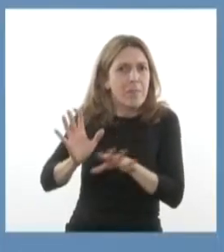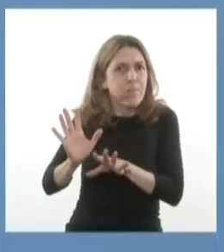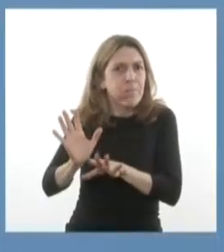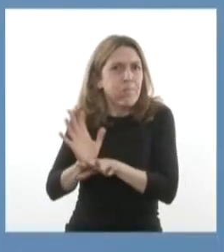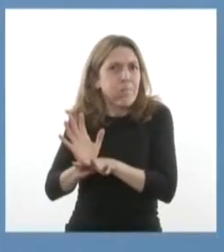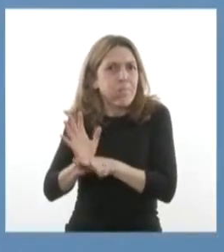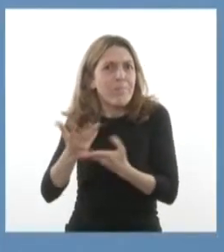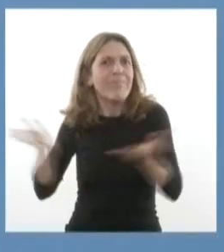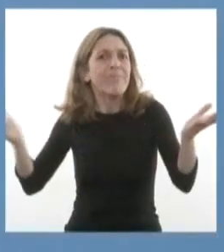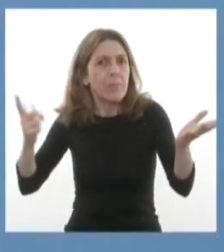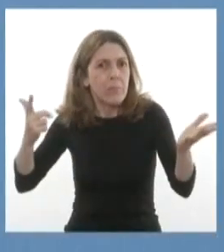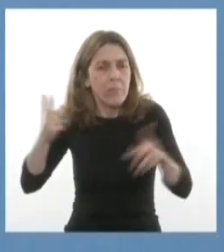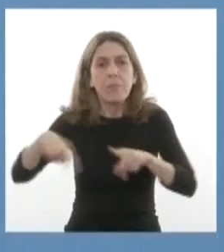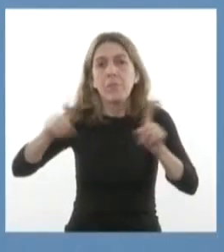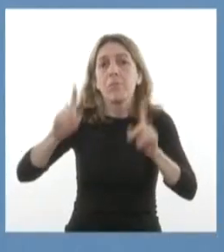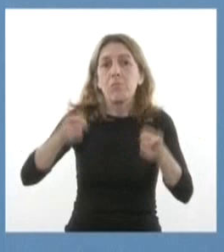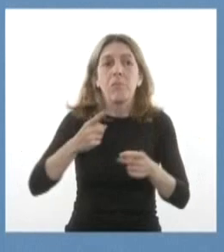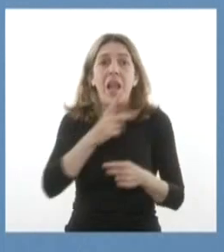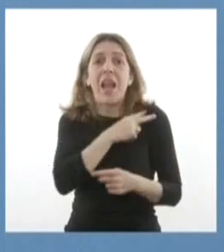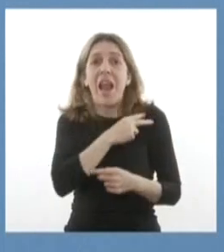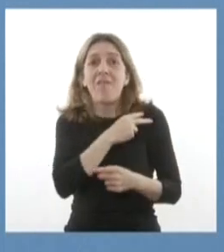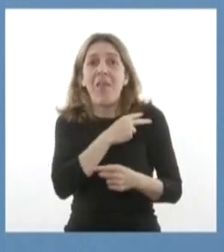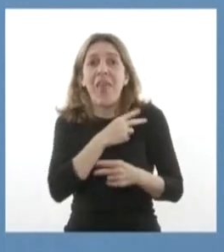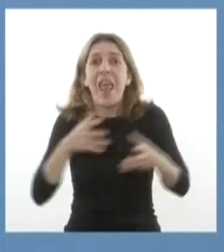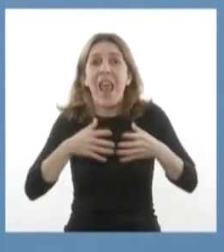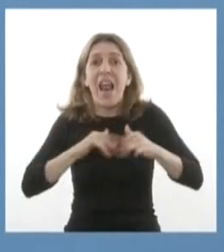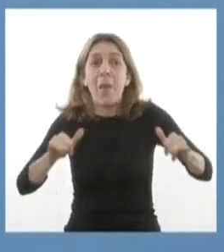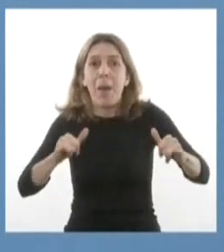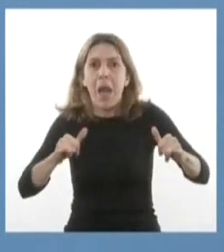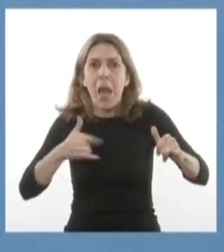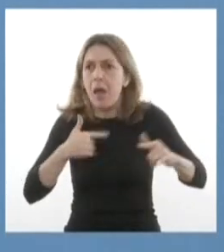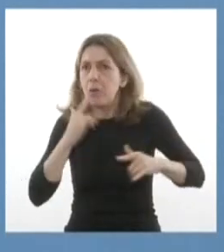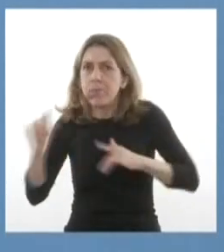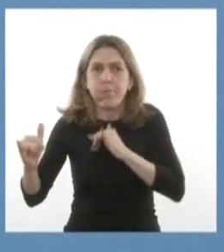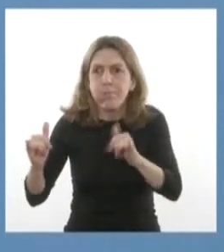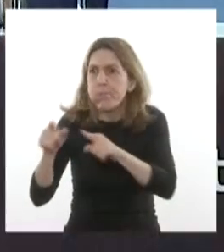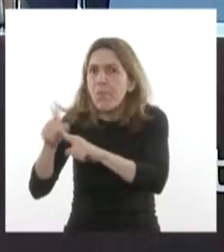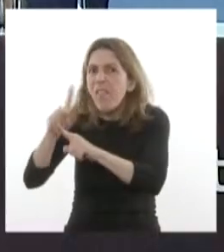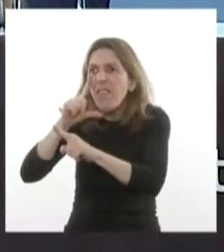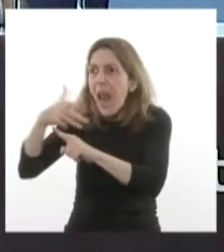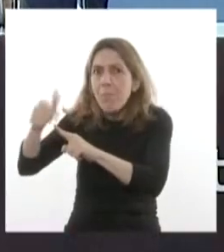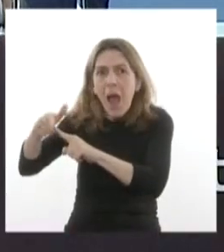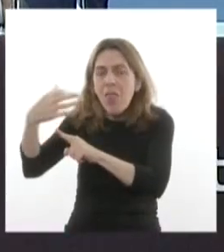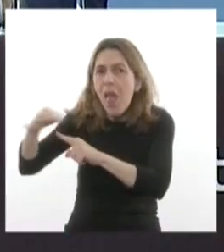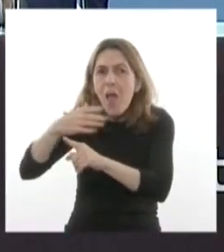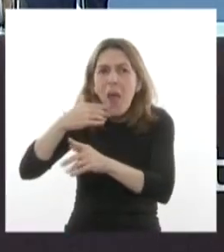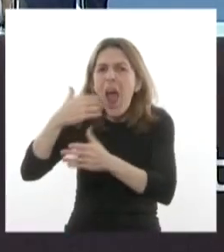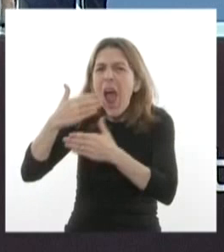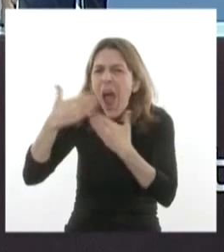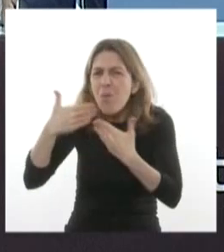día, con criterio de jefe de campaña, le dije, Vilma, ¿tenemos que hablar mucho del matrimonio